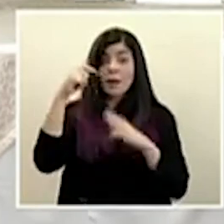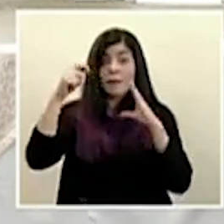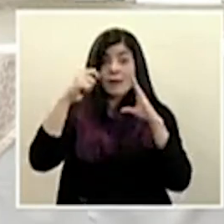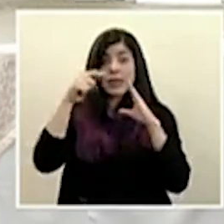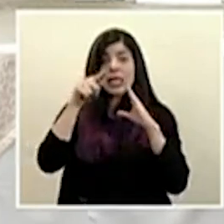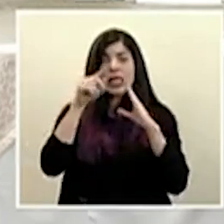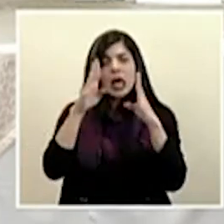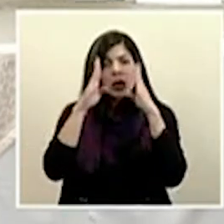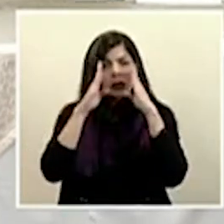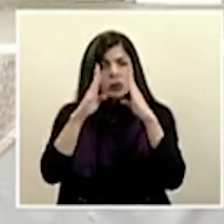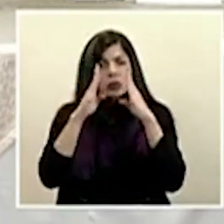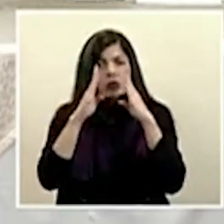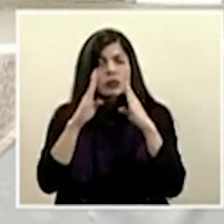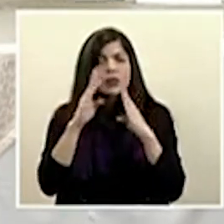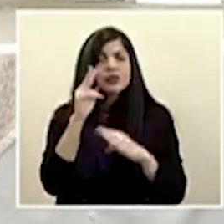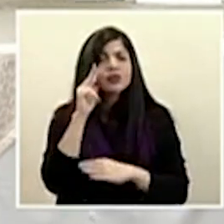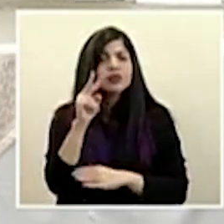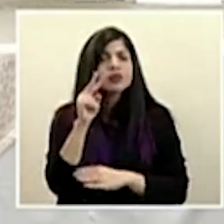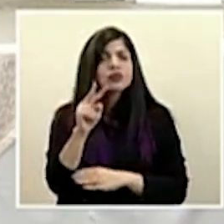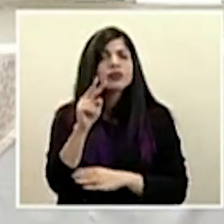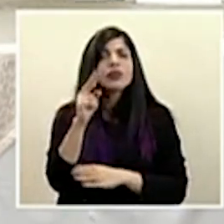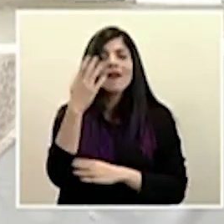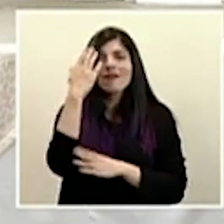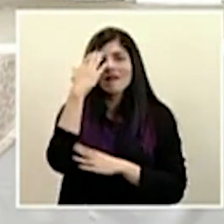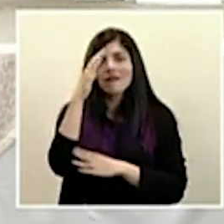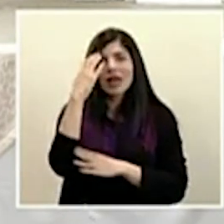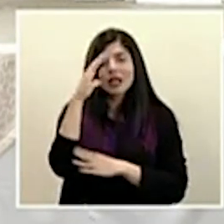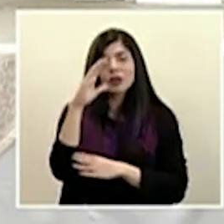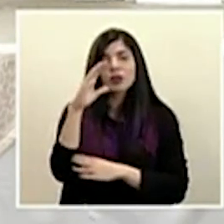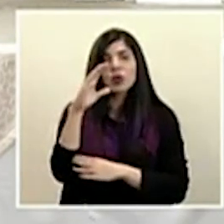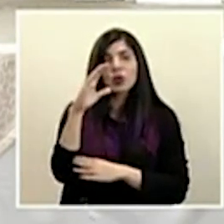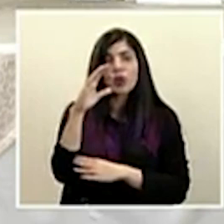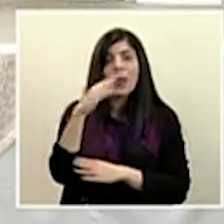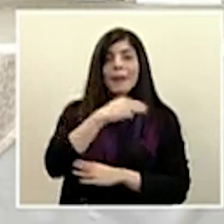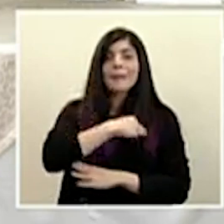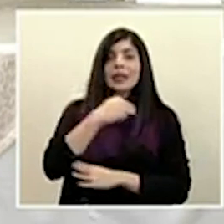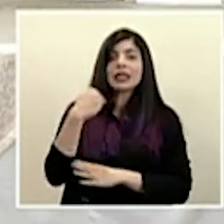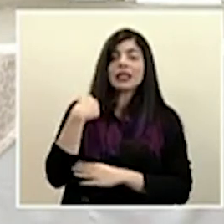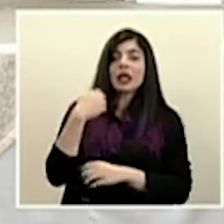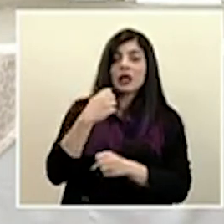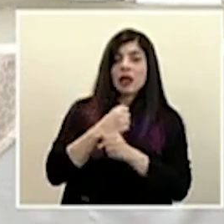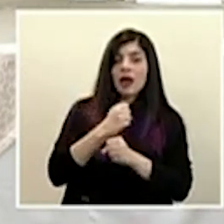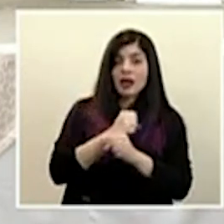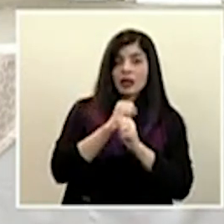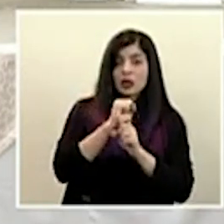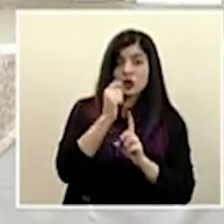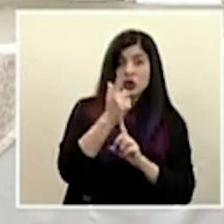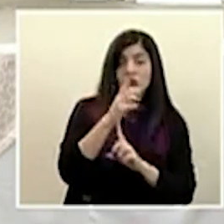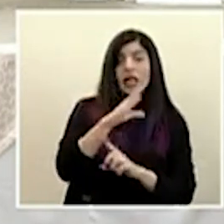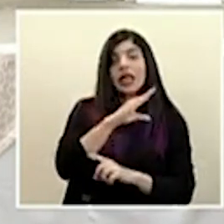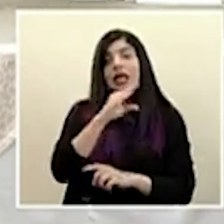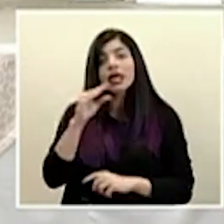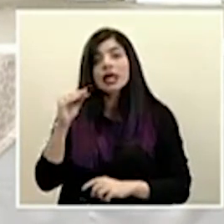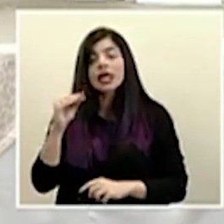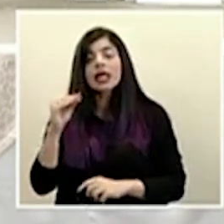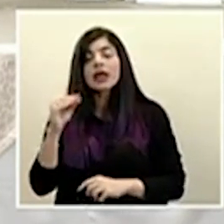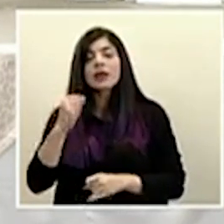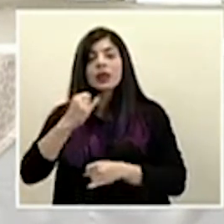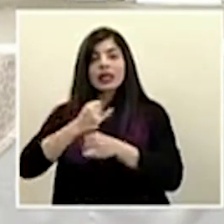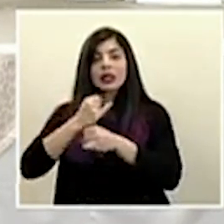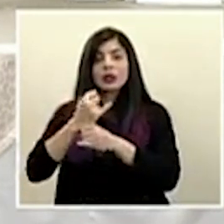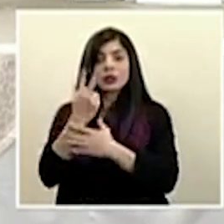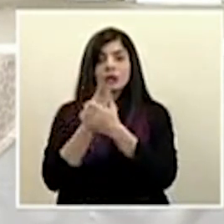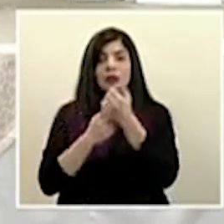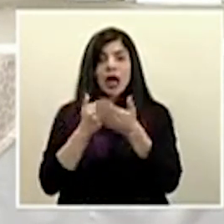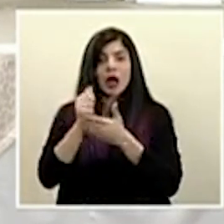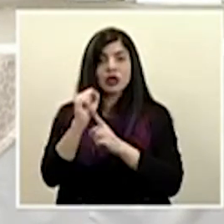estén pendientes de los Facebook de el Ministerio de Trabajo y Seguridad Social y de el Instituto